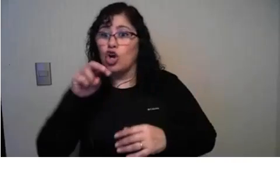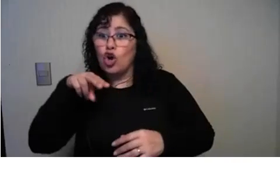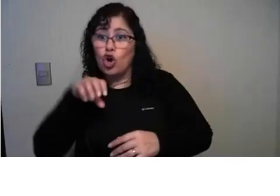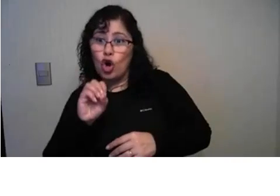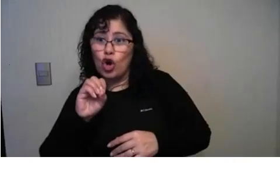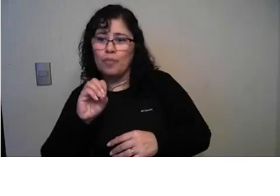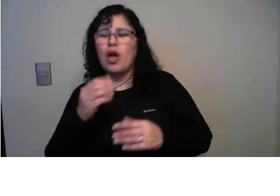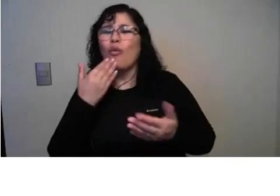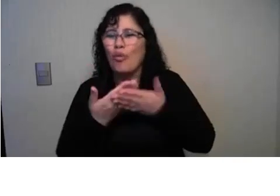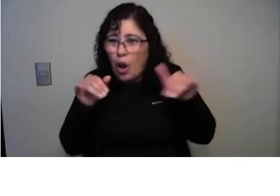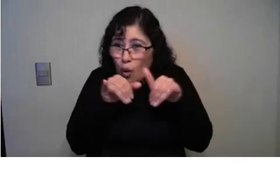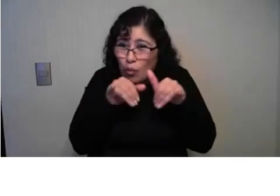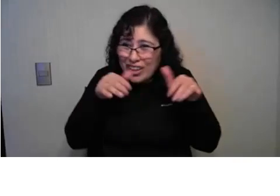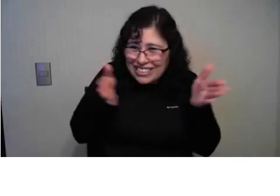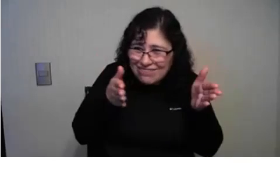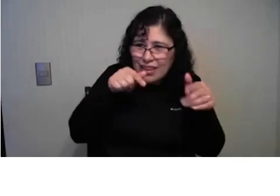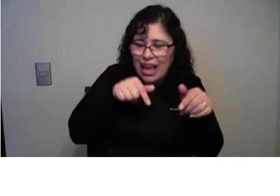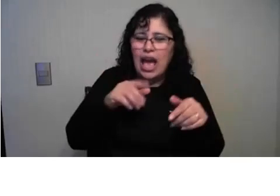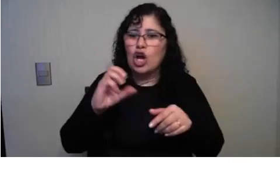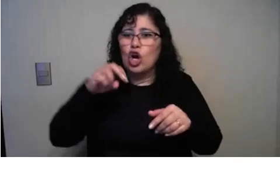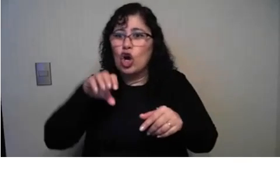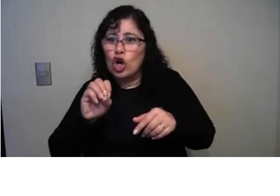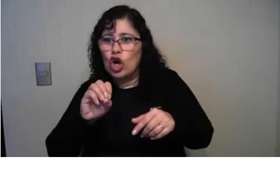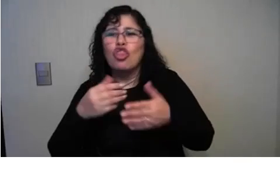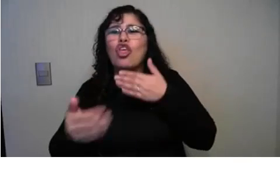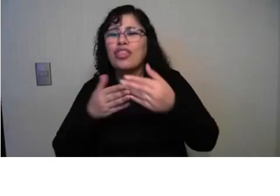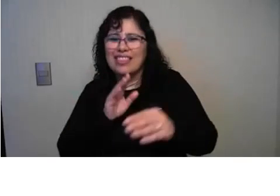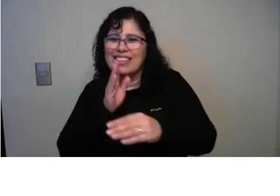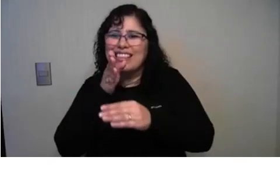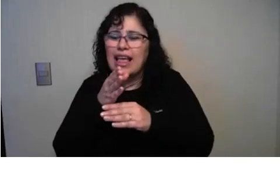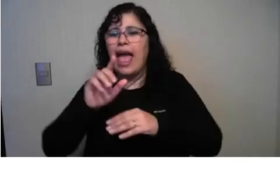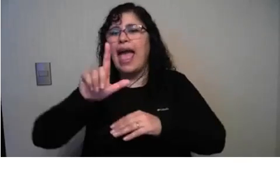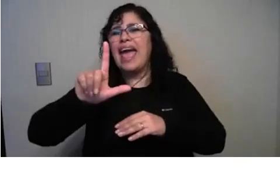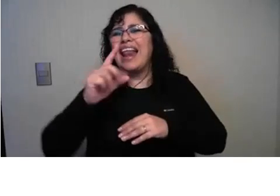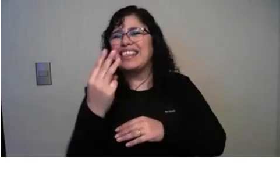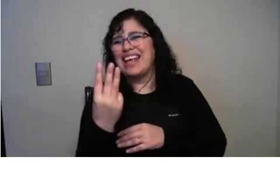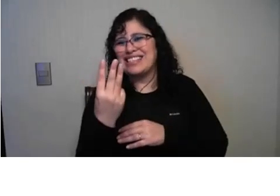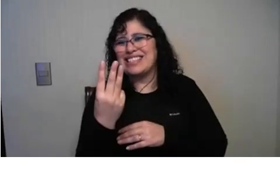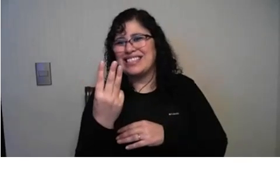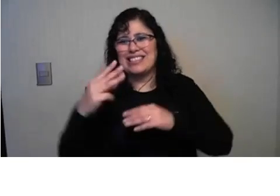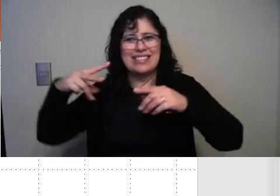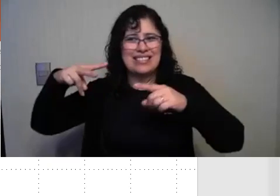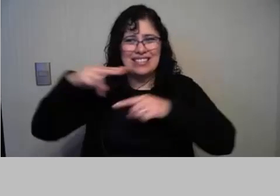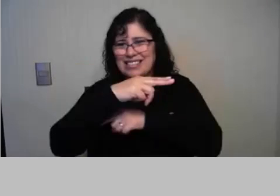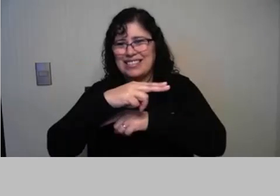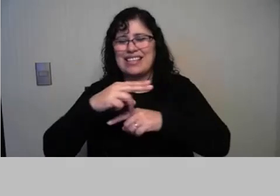o el límite inferior de la médula espinal, va a llegar a L3. A L3. Ahora,